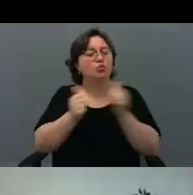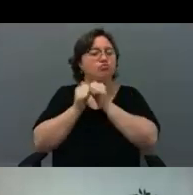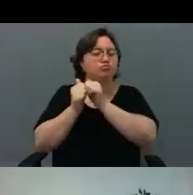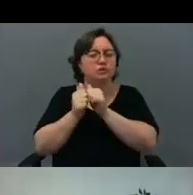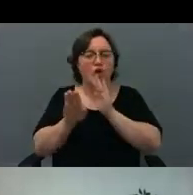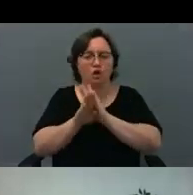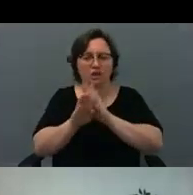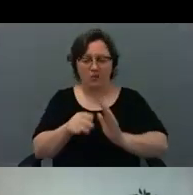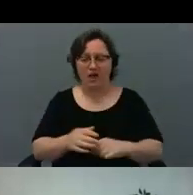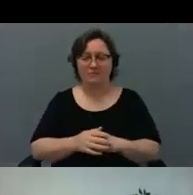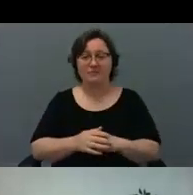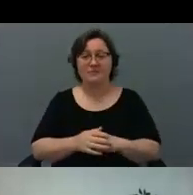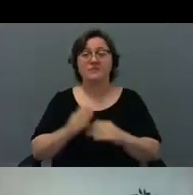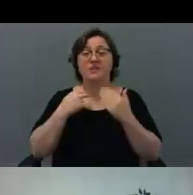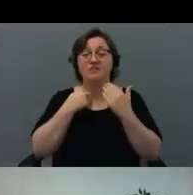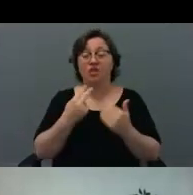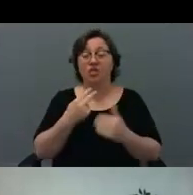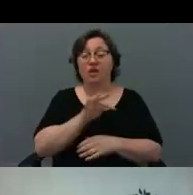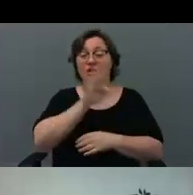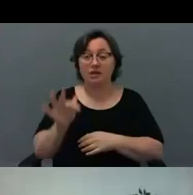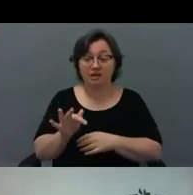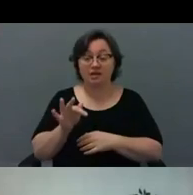Y bueno, pues nada, damos comienzo